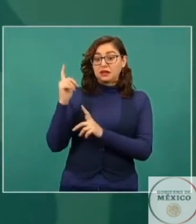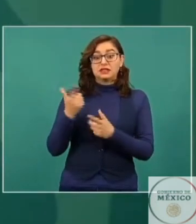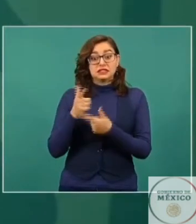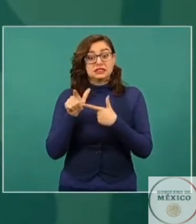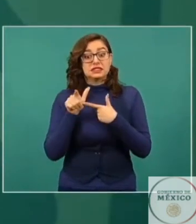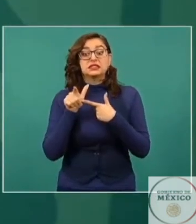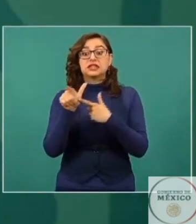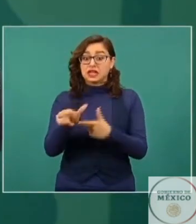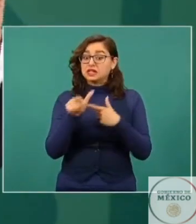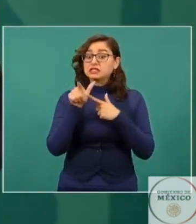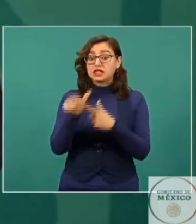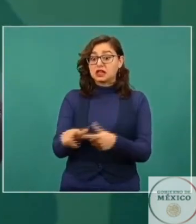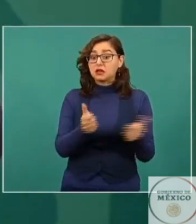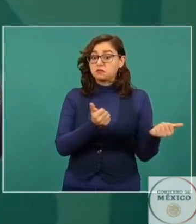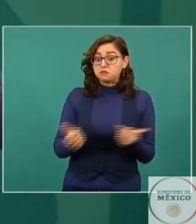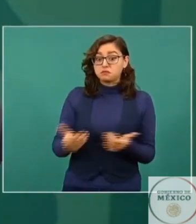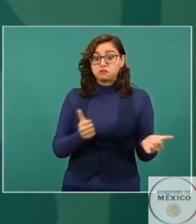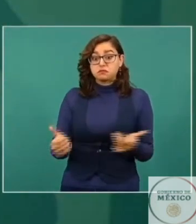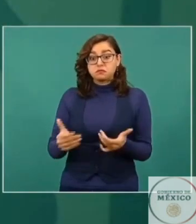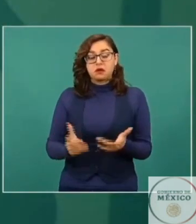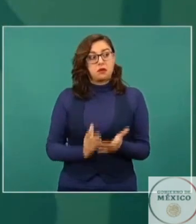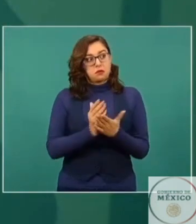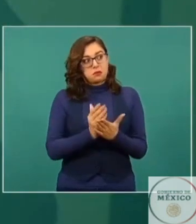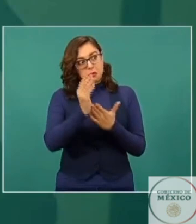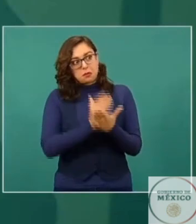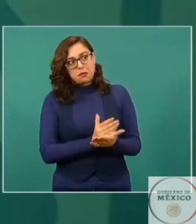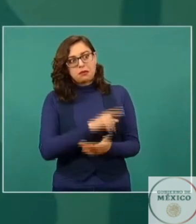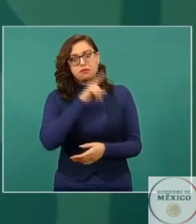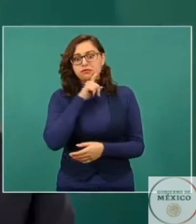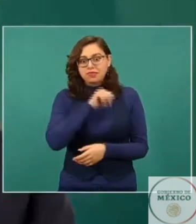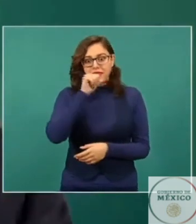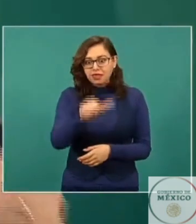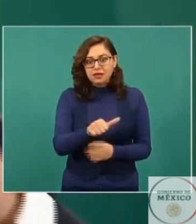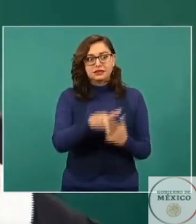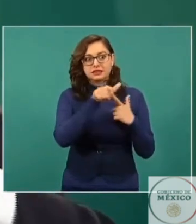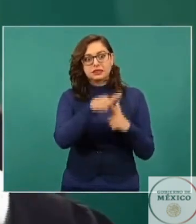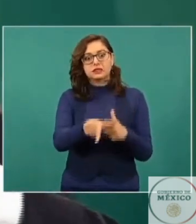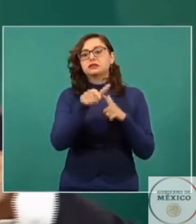casi impensable, imposible, reducir la violencia. Eso está